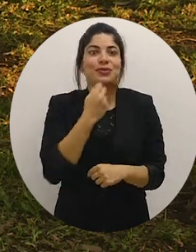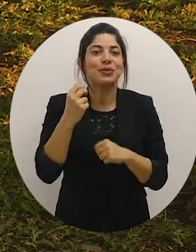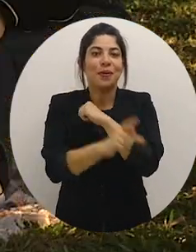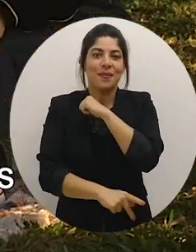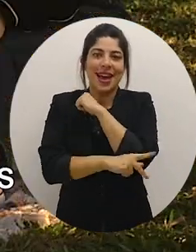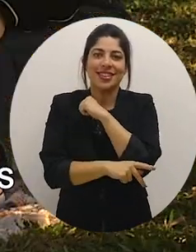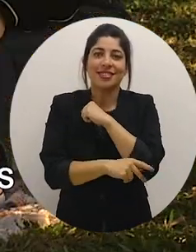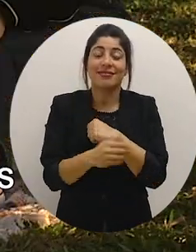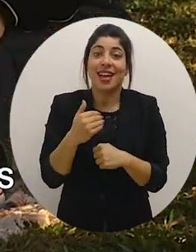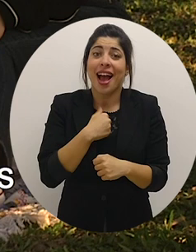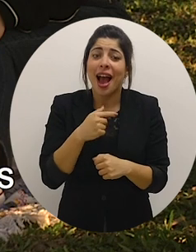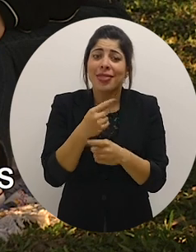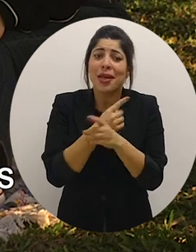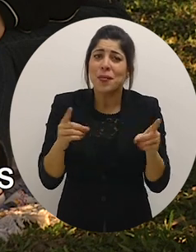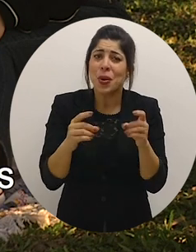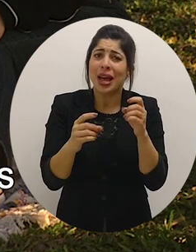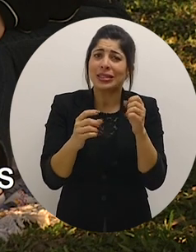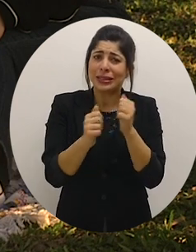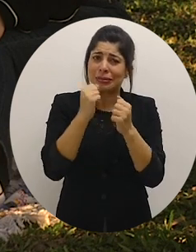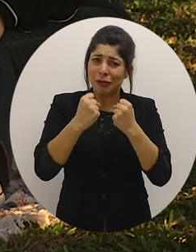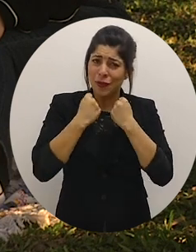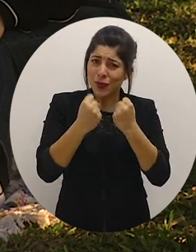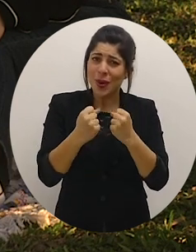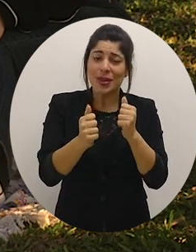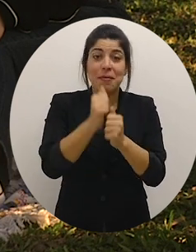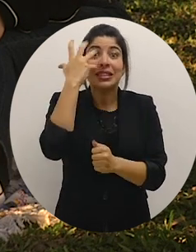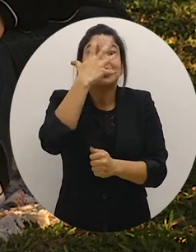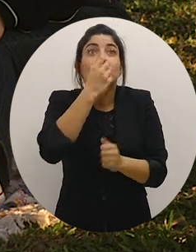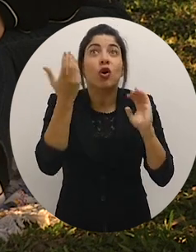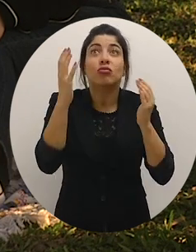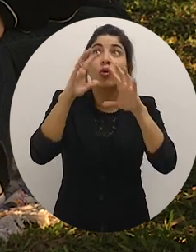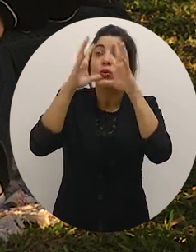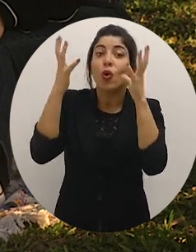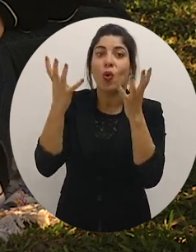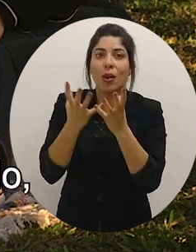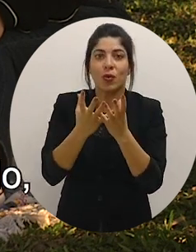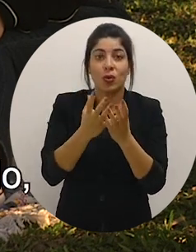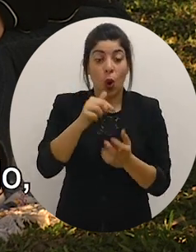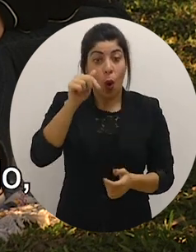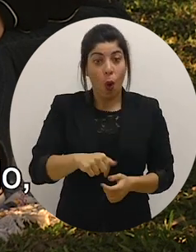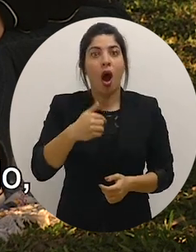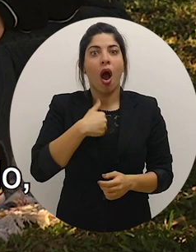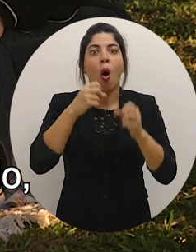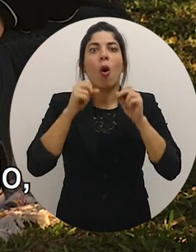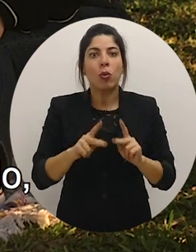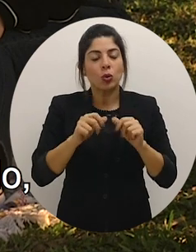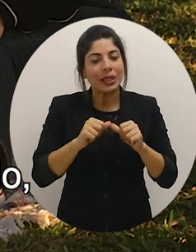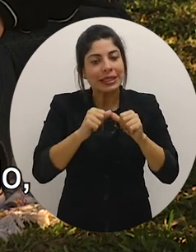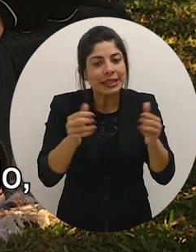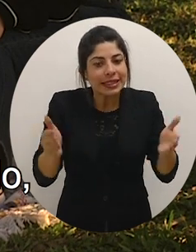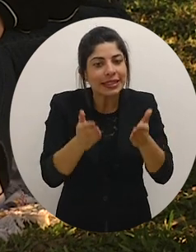país. Tenemos una de las democracias más fuertes y más hermosas del mundo, y hoy tenemos la oportunidad de